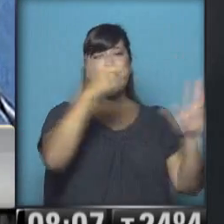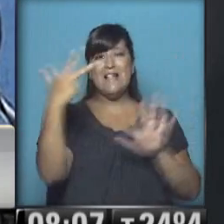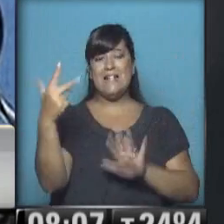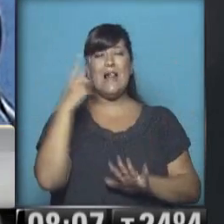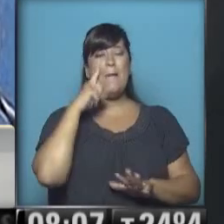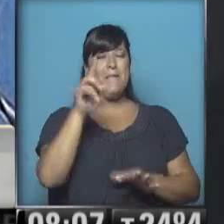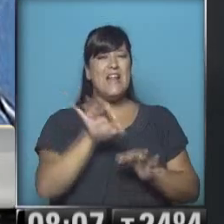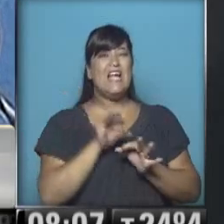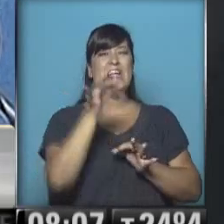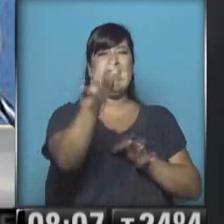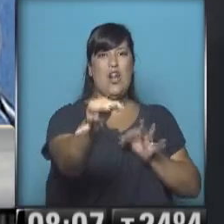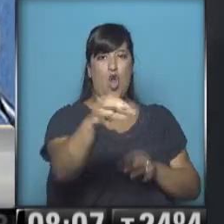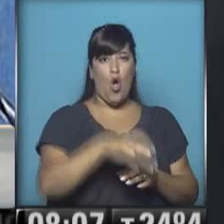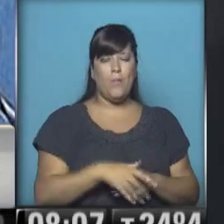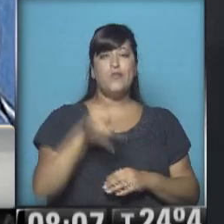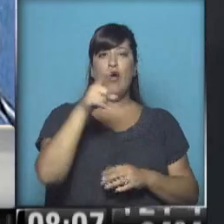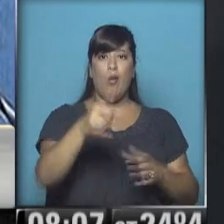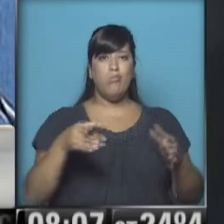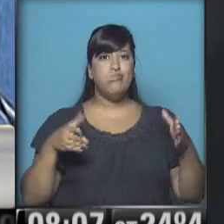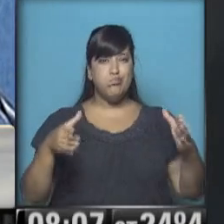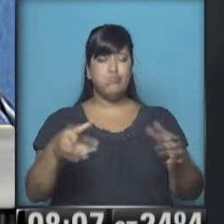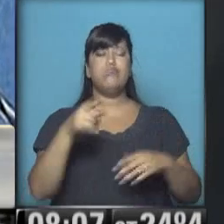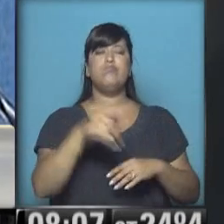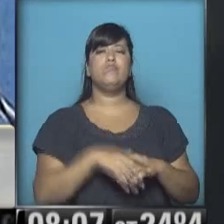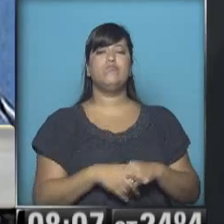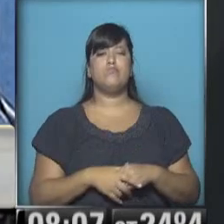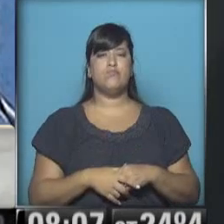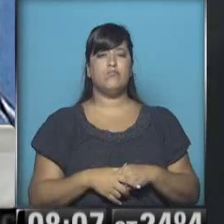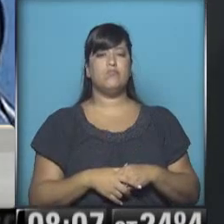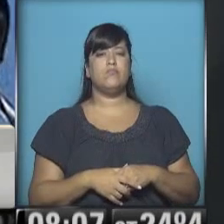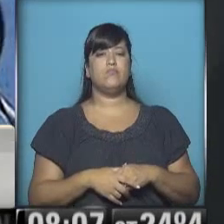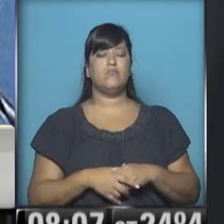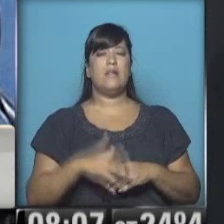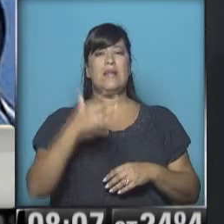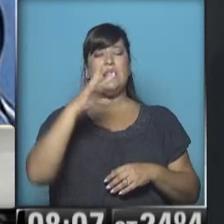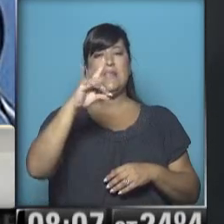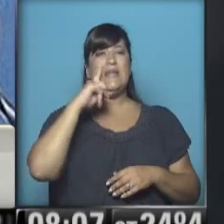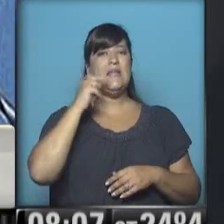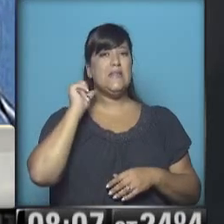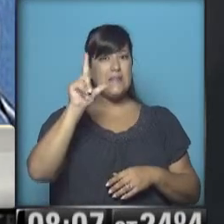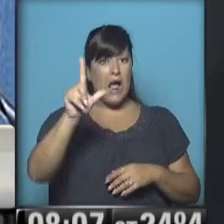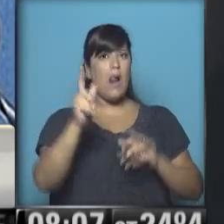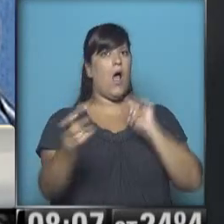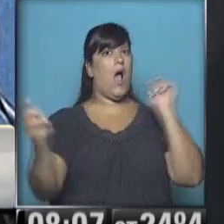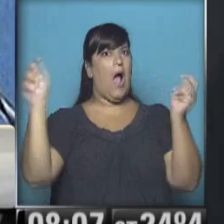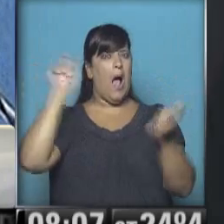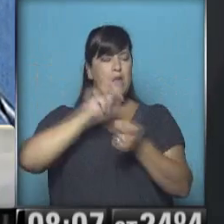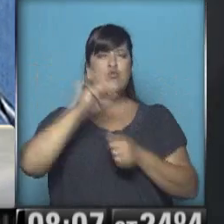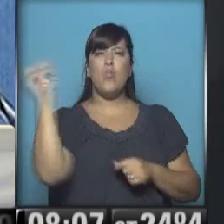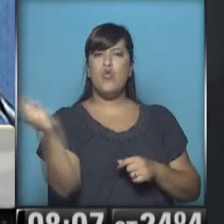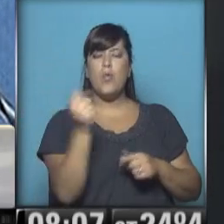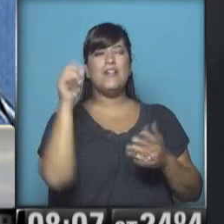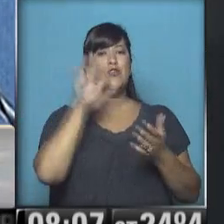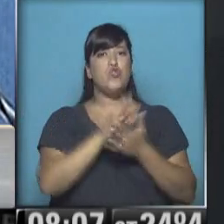de extensión, lo cual implica una plataforma digital que promoverá un cambio cualitativo extraordinario en la calidad de